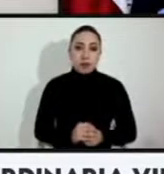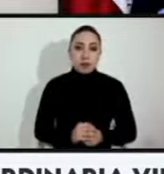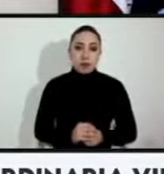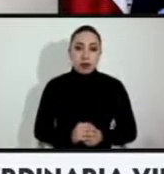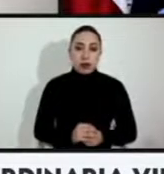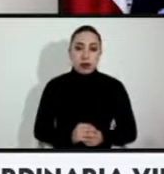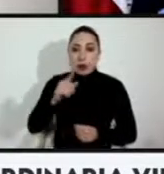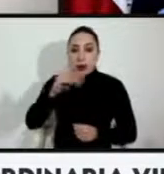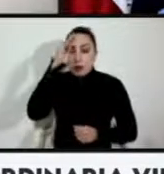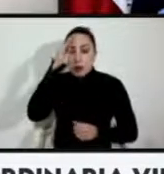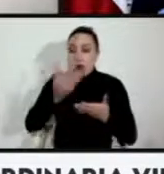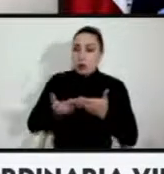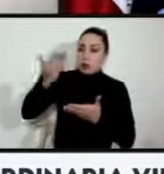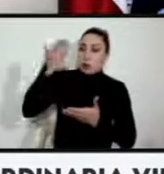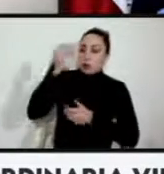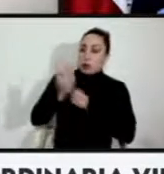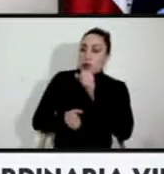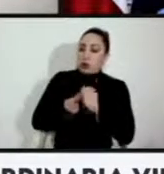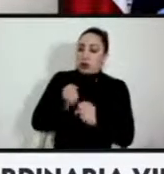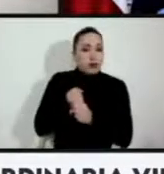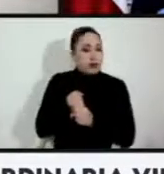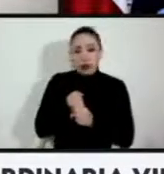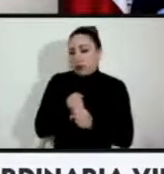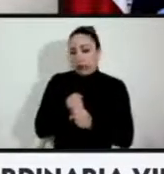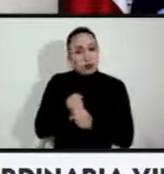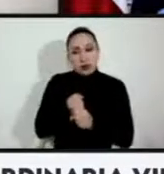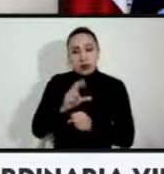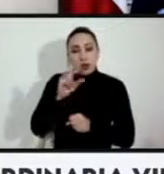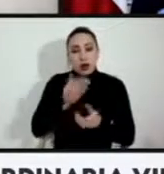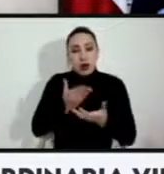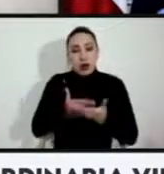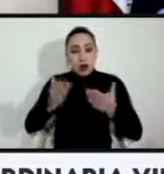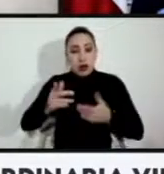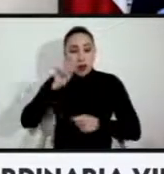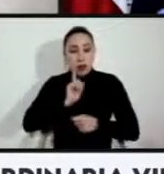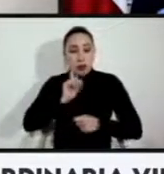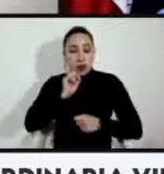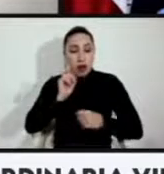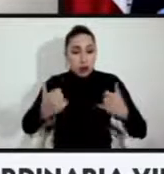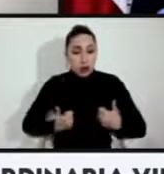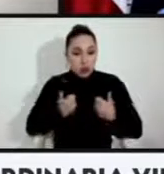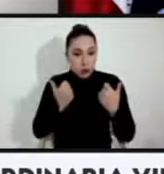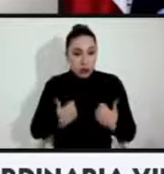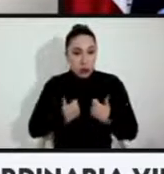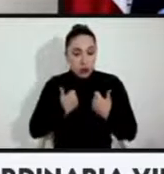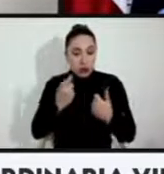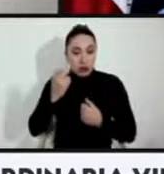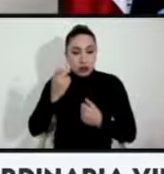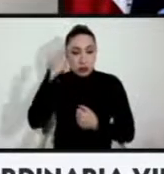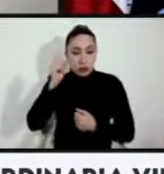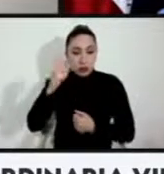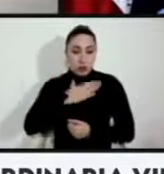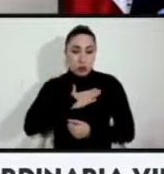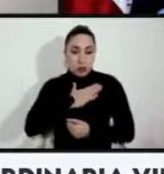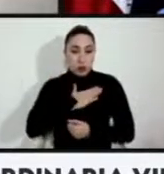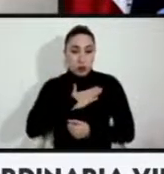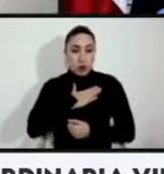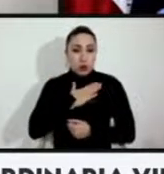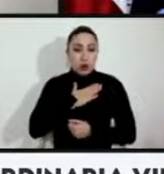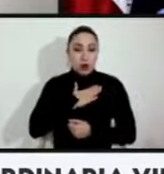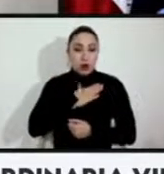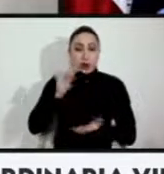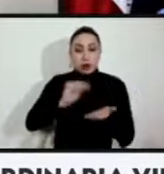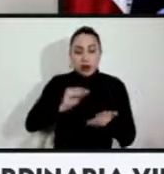pareciera. Las mujeres de la juventud acumulada, como lo es la de la voz, lo tenemos aún muy